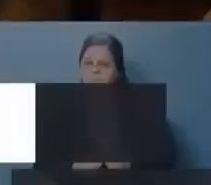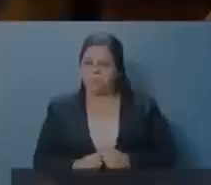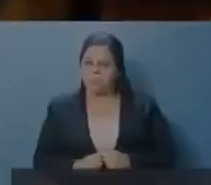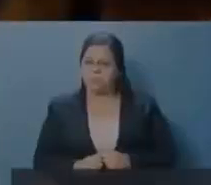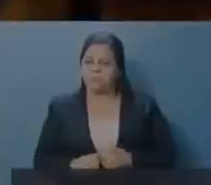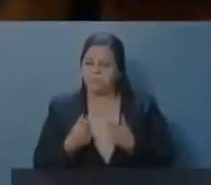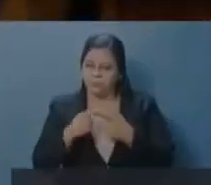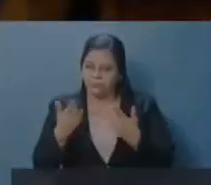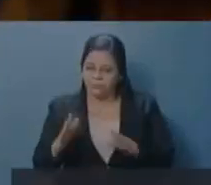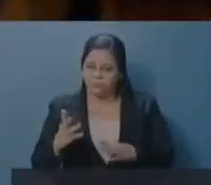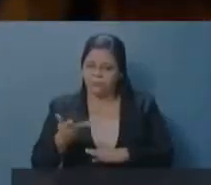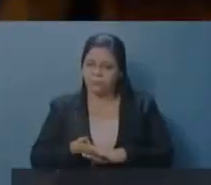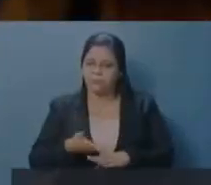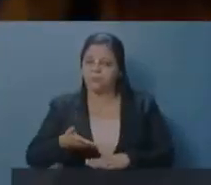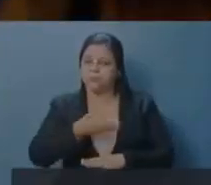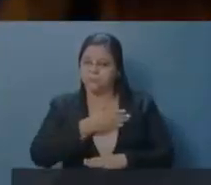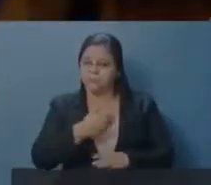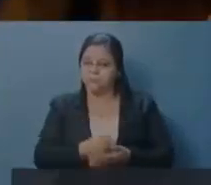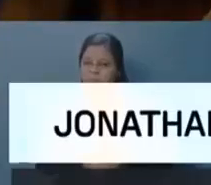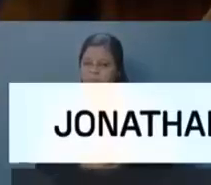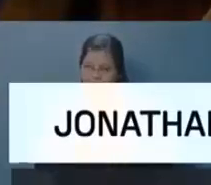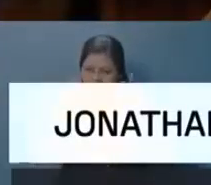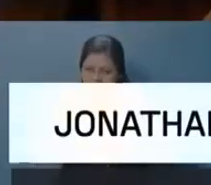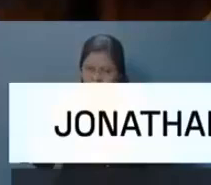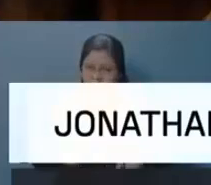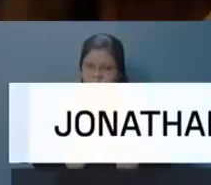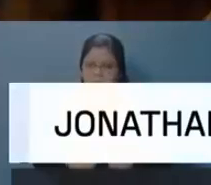país. Estamos aprobando sueños.